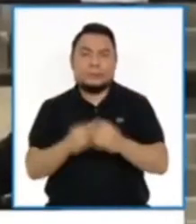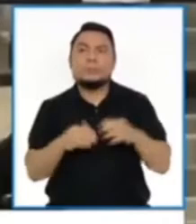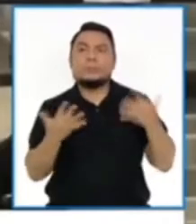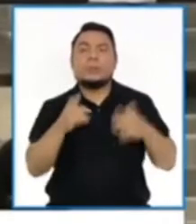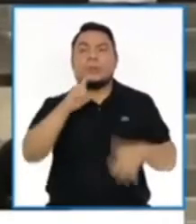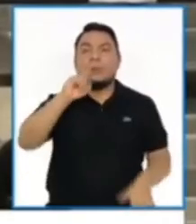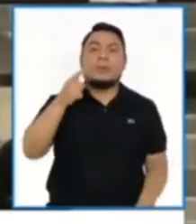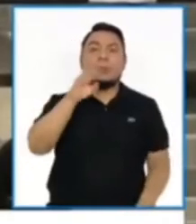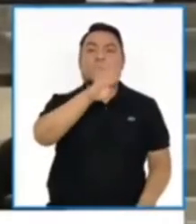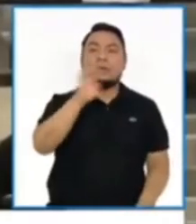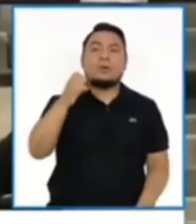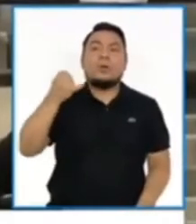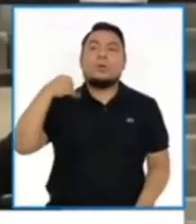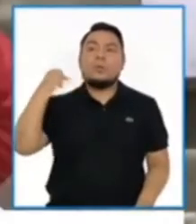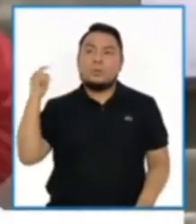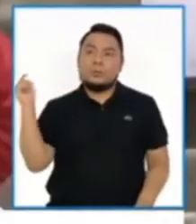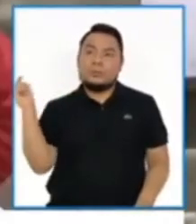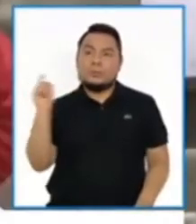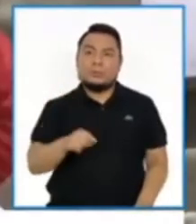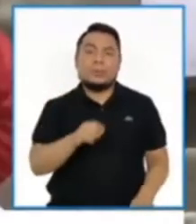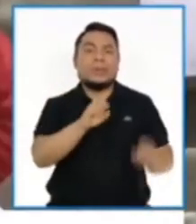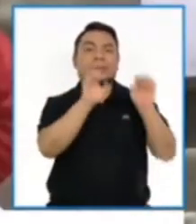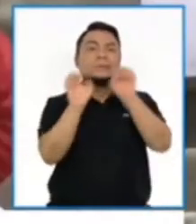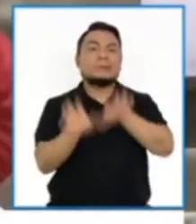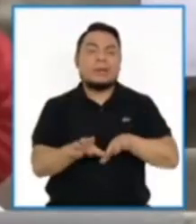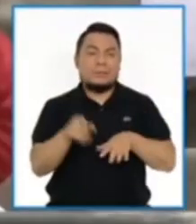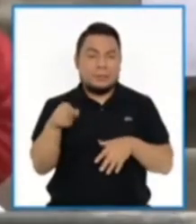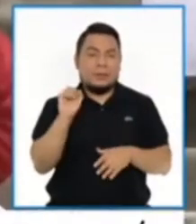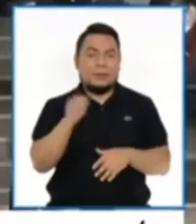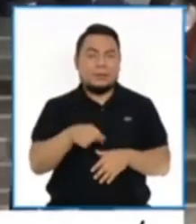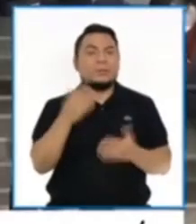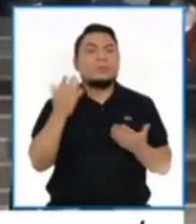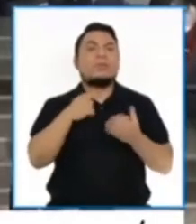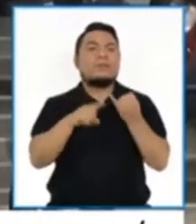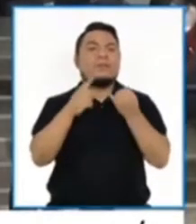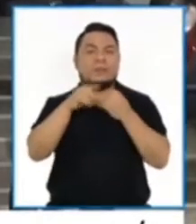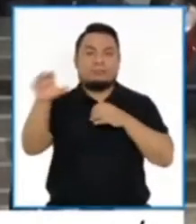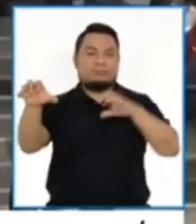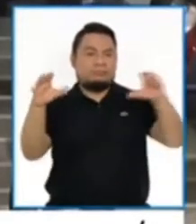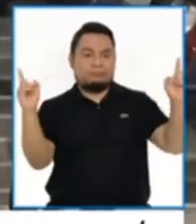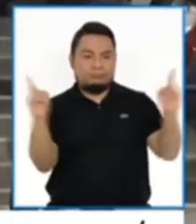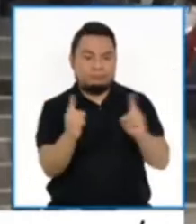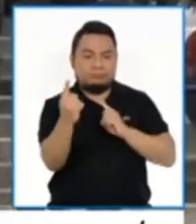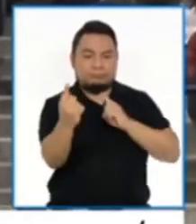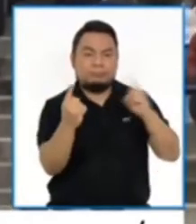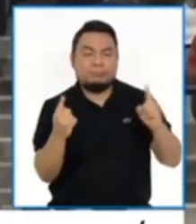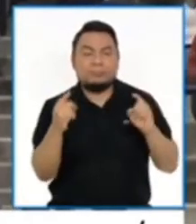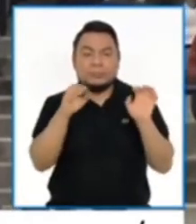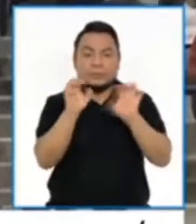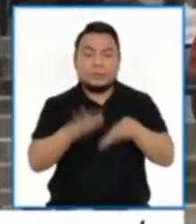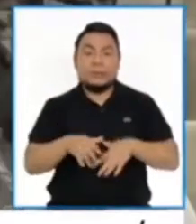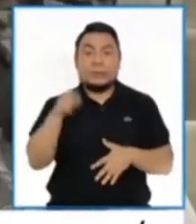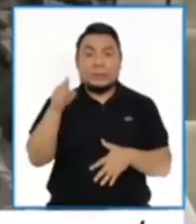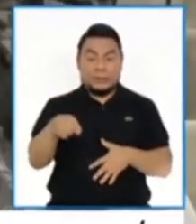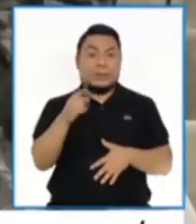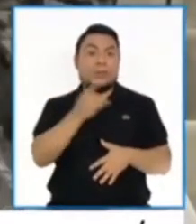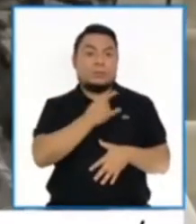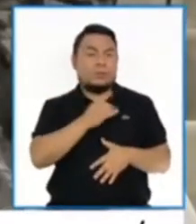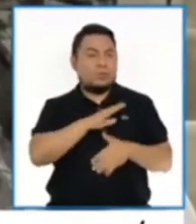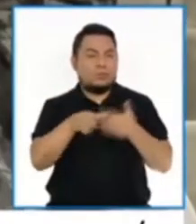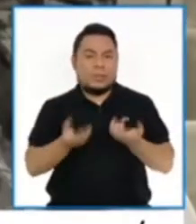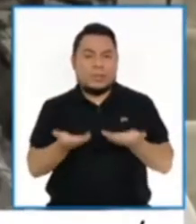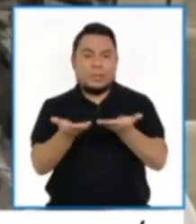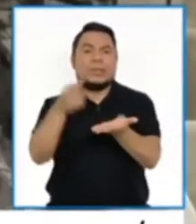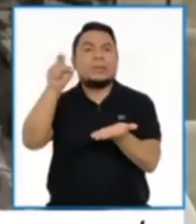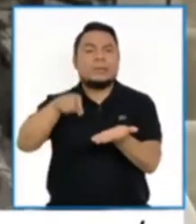alrededor de 1.400 jóvenes los que rendirán las pruebas en graderías de Oriente y Occidente. La Casa de Estudios les otorgará todos los